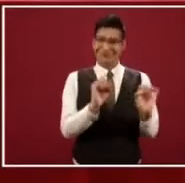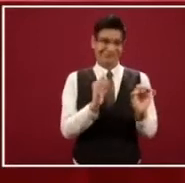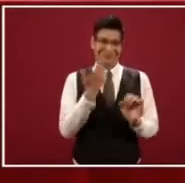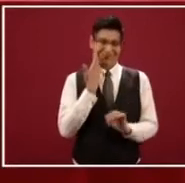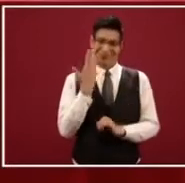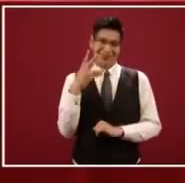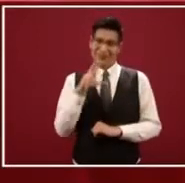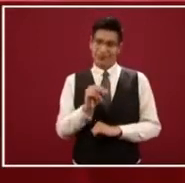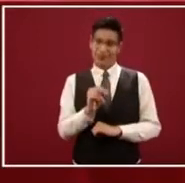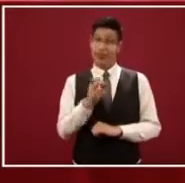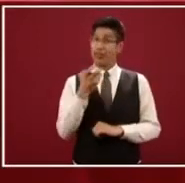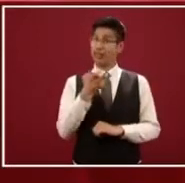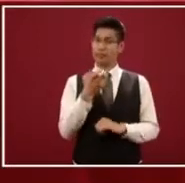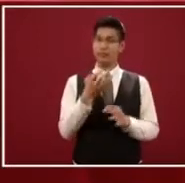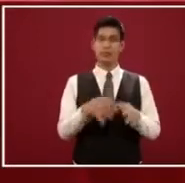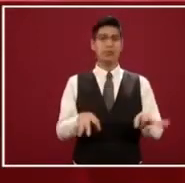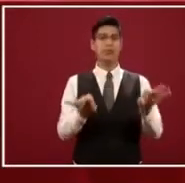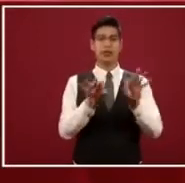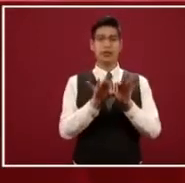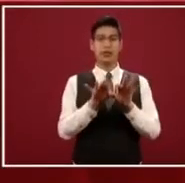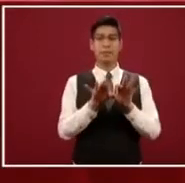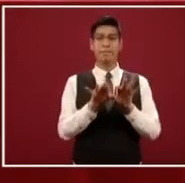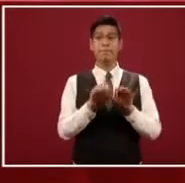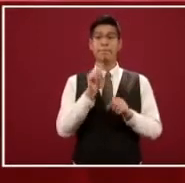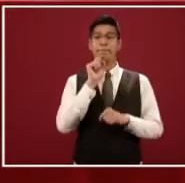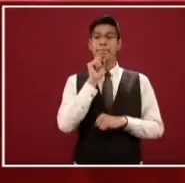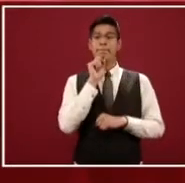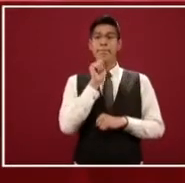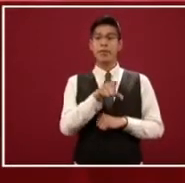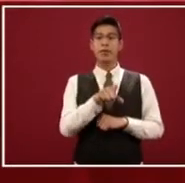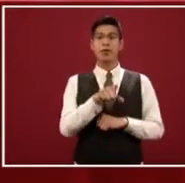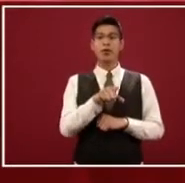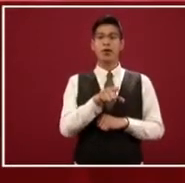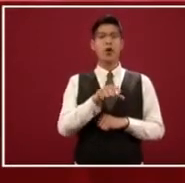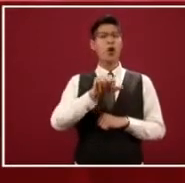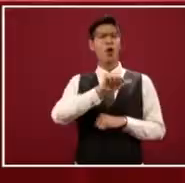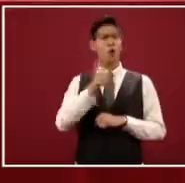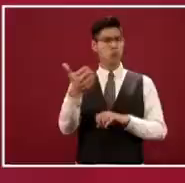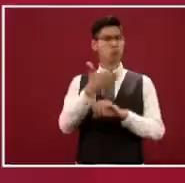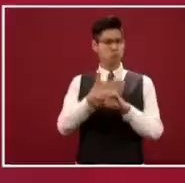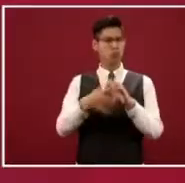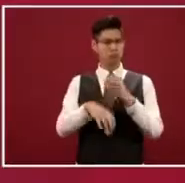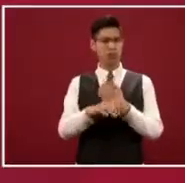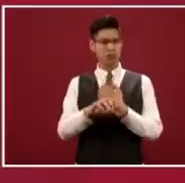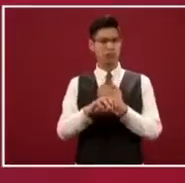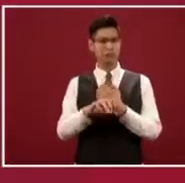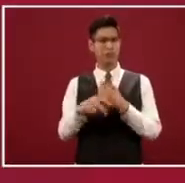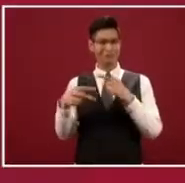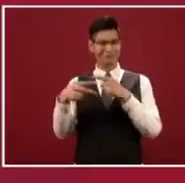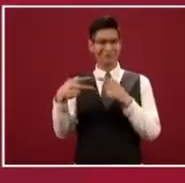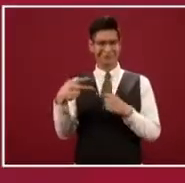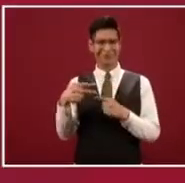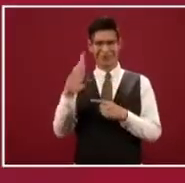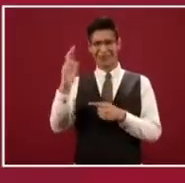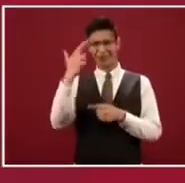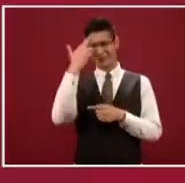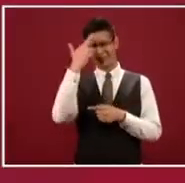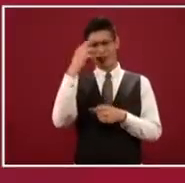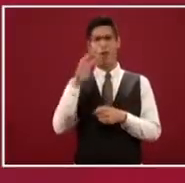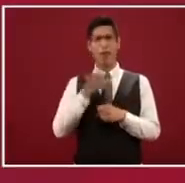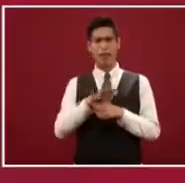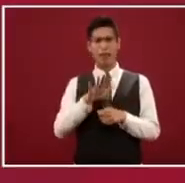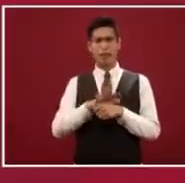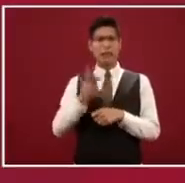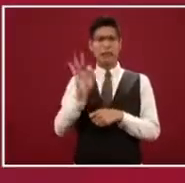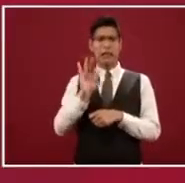parte está integrada también a las otras dos medidas importantes, la de la etiqueta respiratoria,